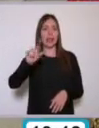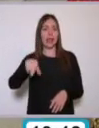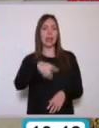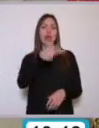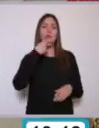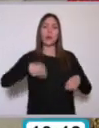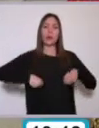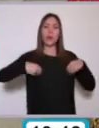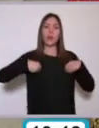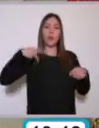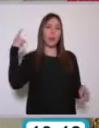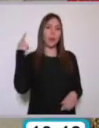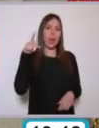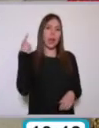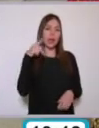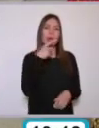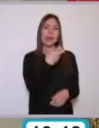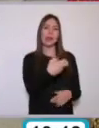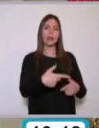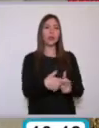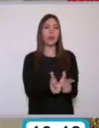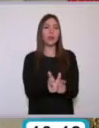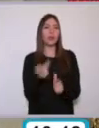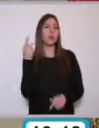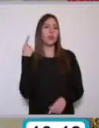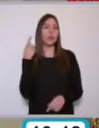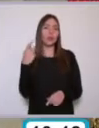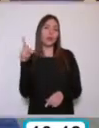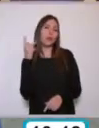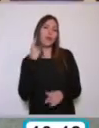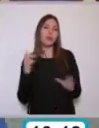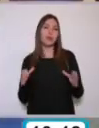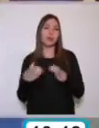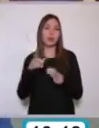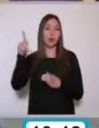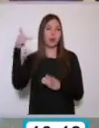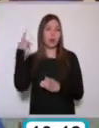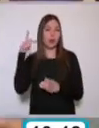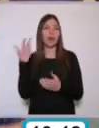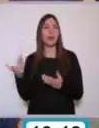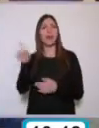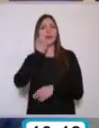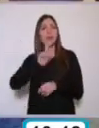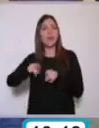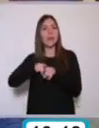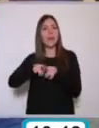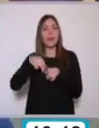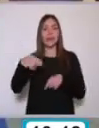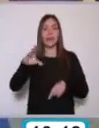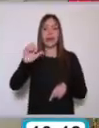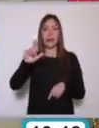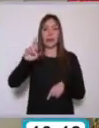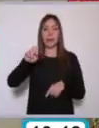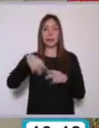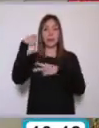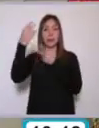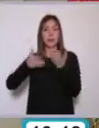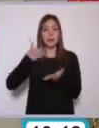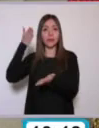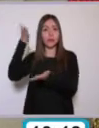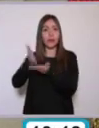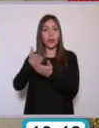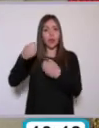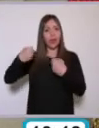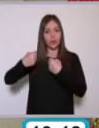como el representante antirreeleccionista de este partido, de este movimiento en Puebla. Sus hermanas, Carmen. Iban a la frontera y abajo de